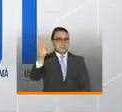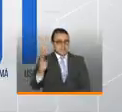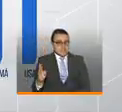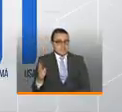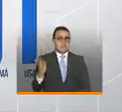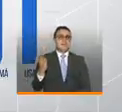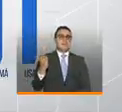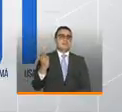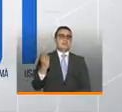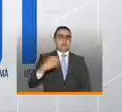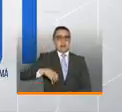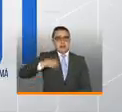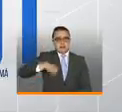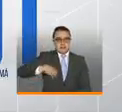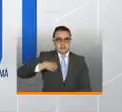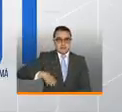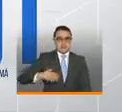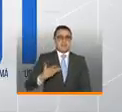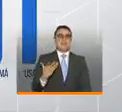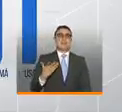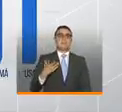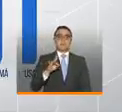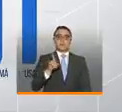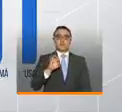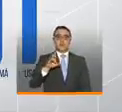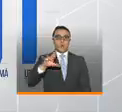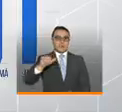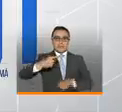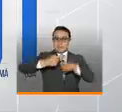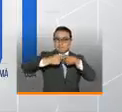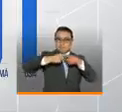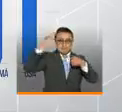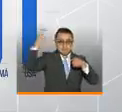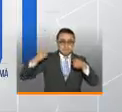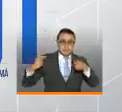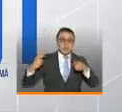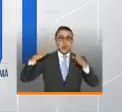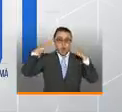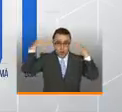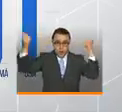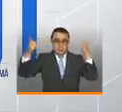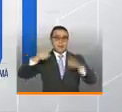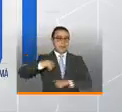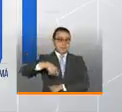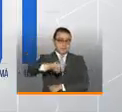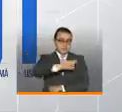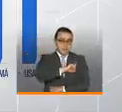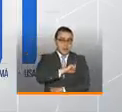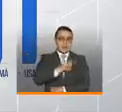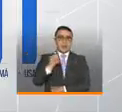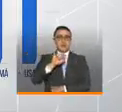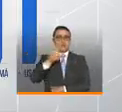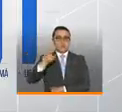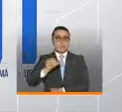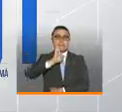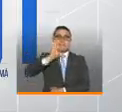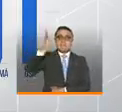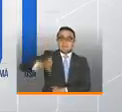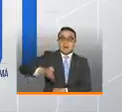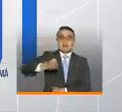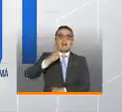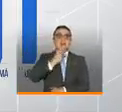Brasil, Argentina, Suecia, Reino Unido, Holanda, España, Suiza, Bélgica,